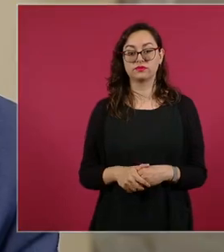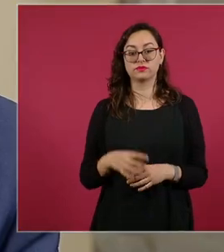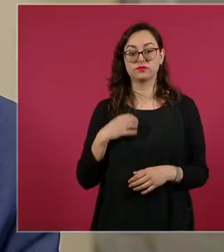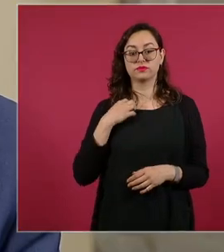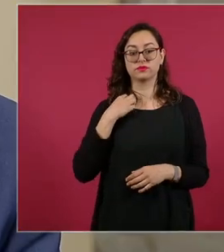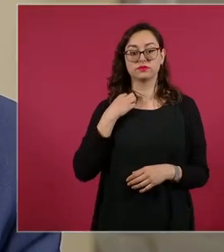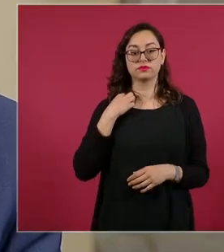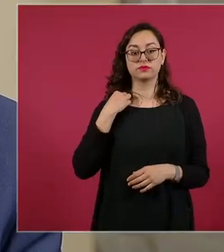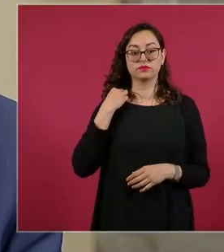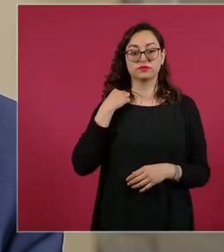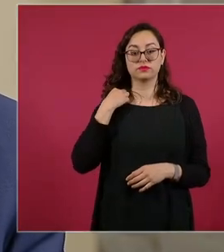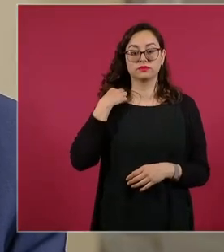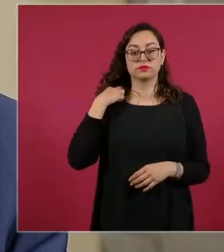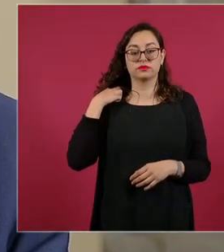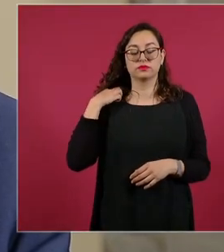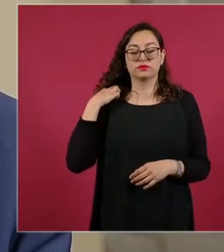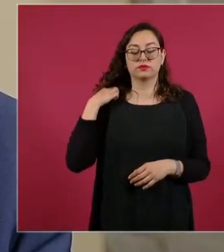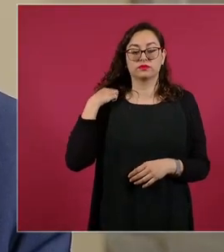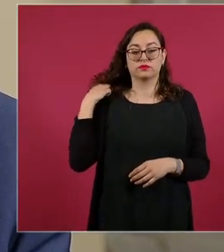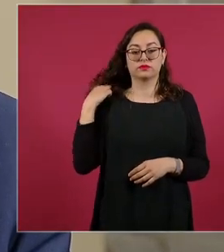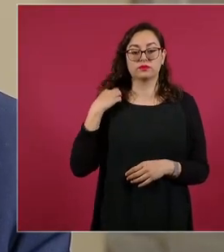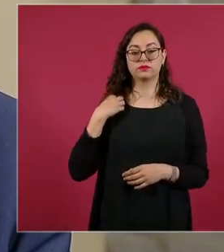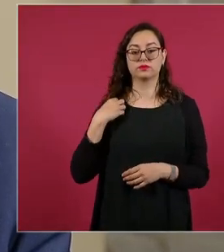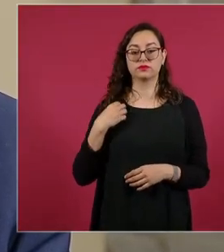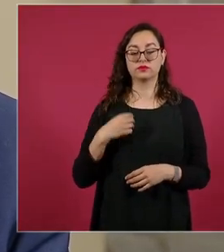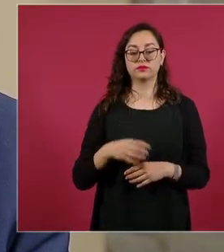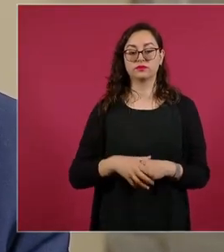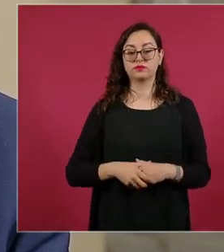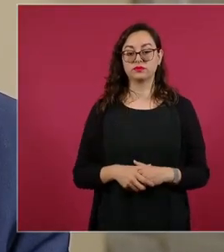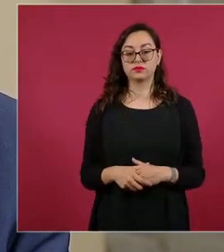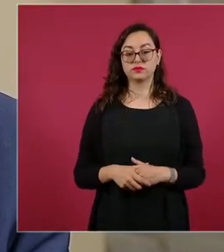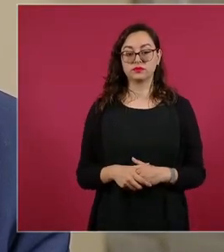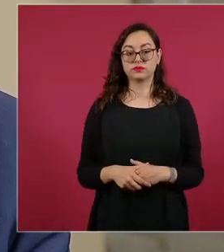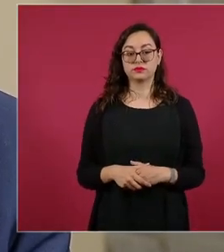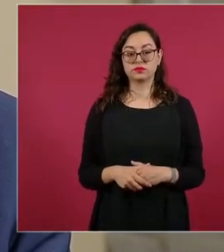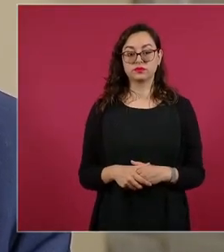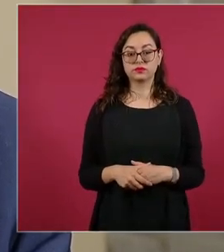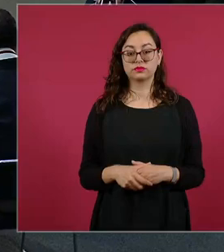como hay maestros del Issste